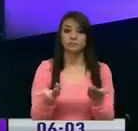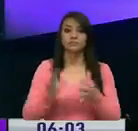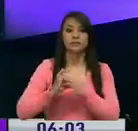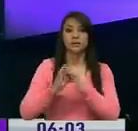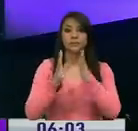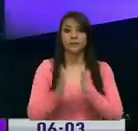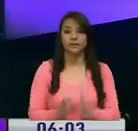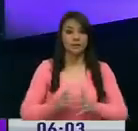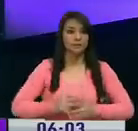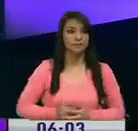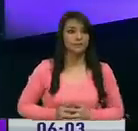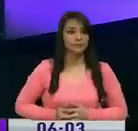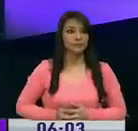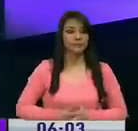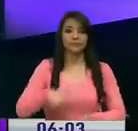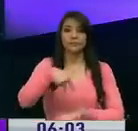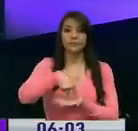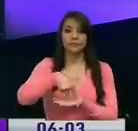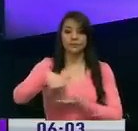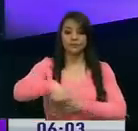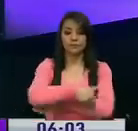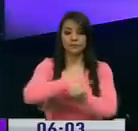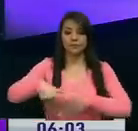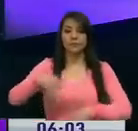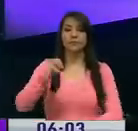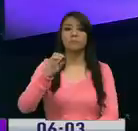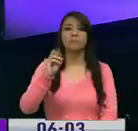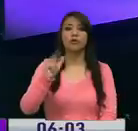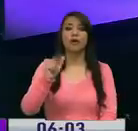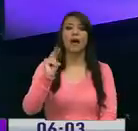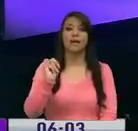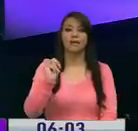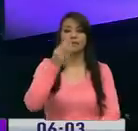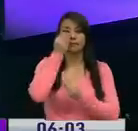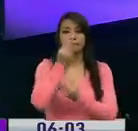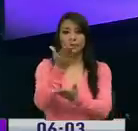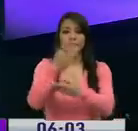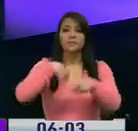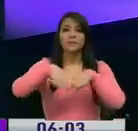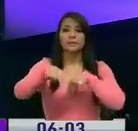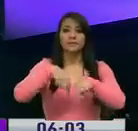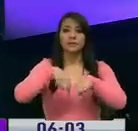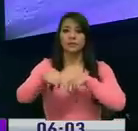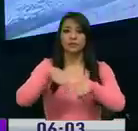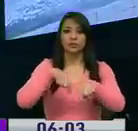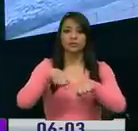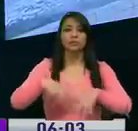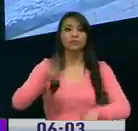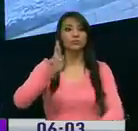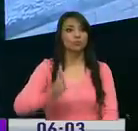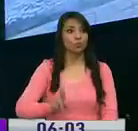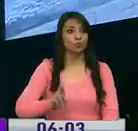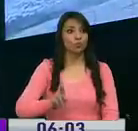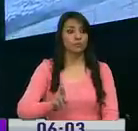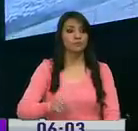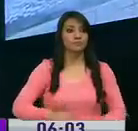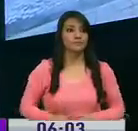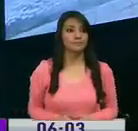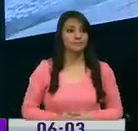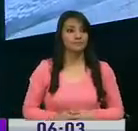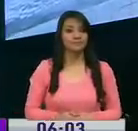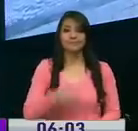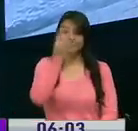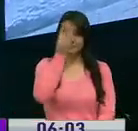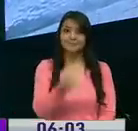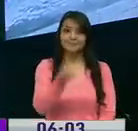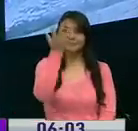vintimilla ella está en la Morán Valverde con el reporte de tráfico cómo está el sur amanece mucho más fuerte Sofía Buenos